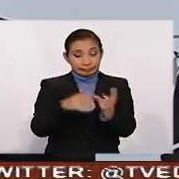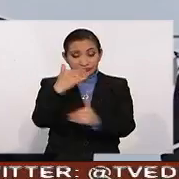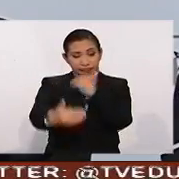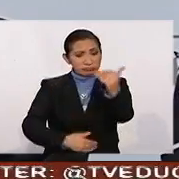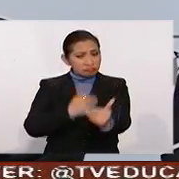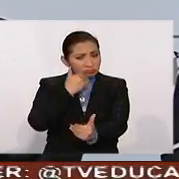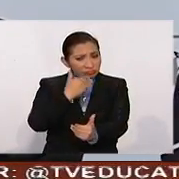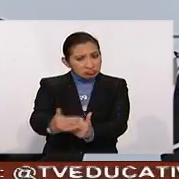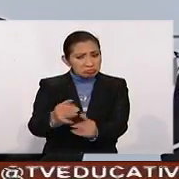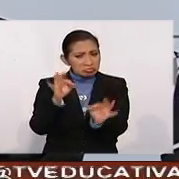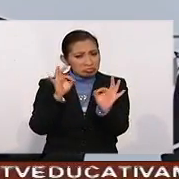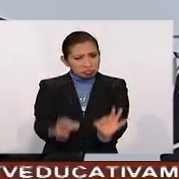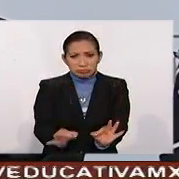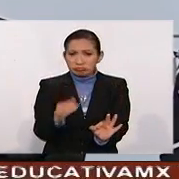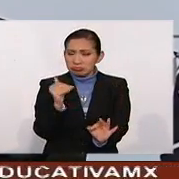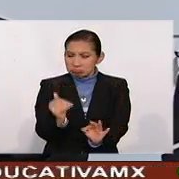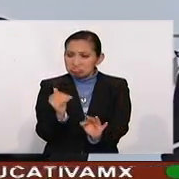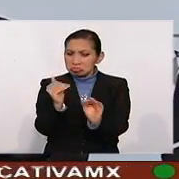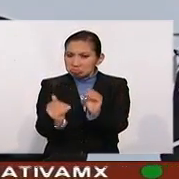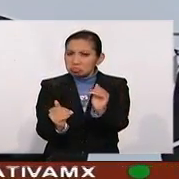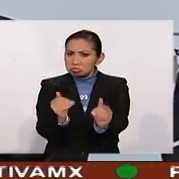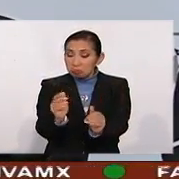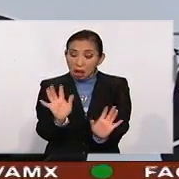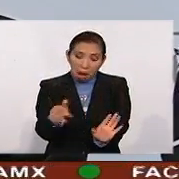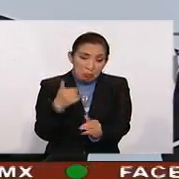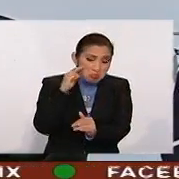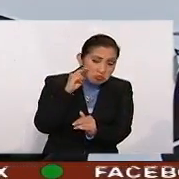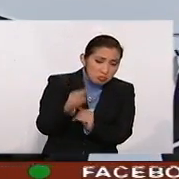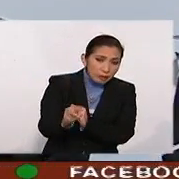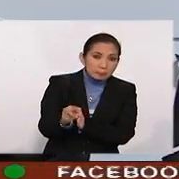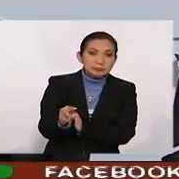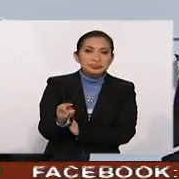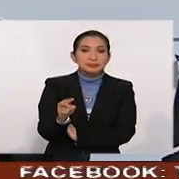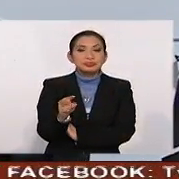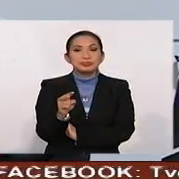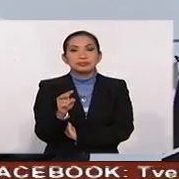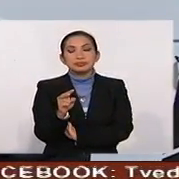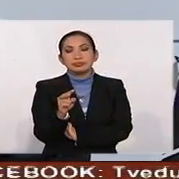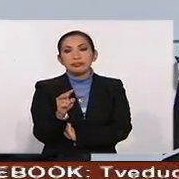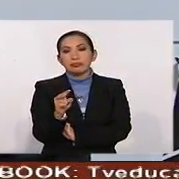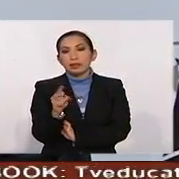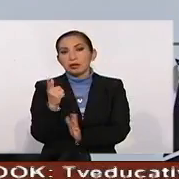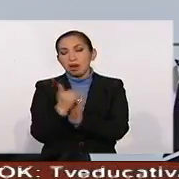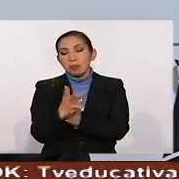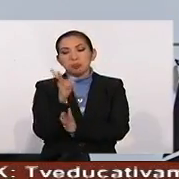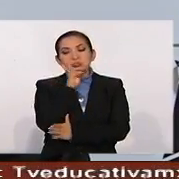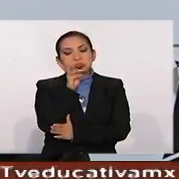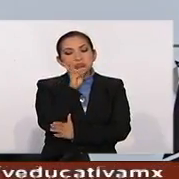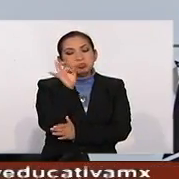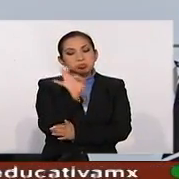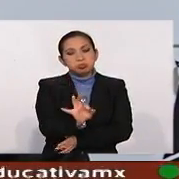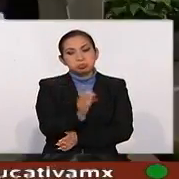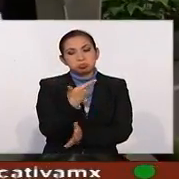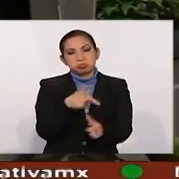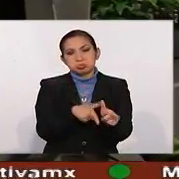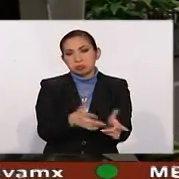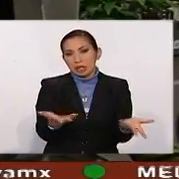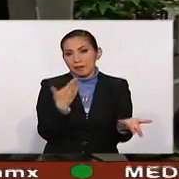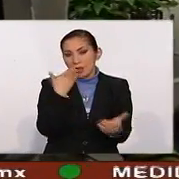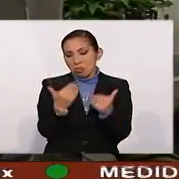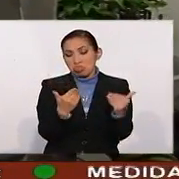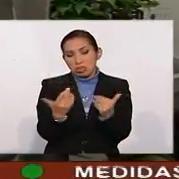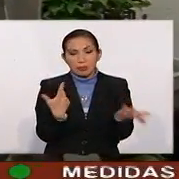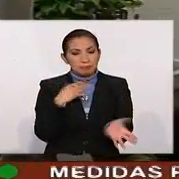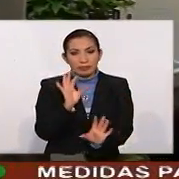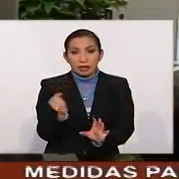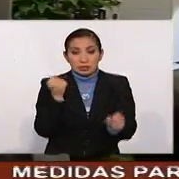funcionan relativamente de manera correcta, hay que simplemente verificar que continúe ese funcionamiento. Me parece